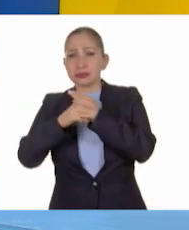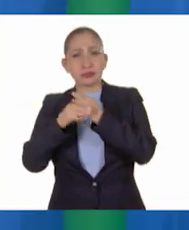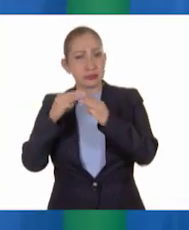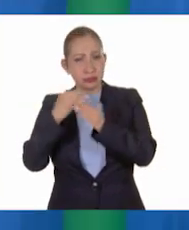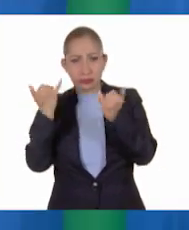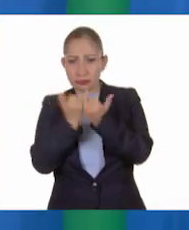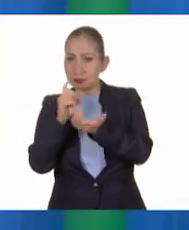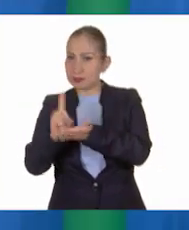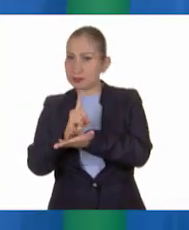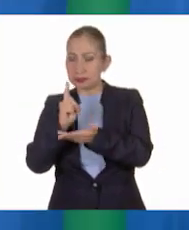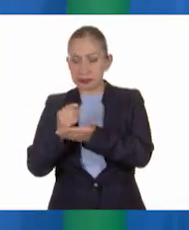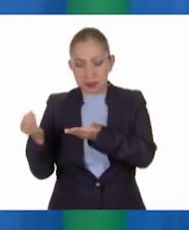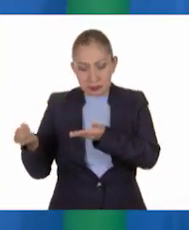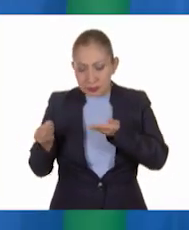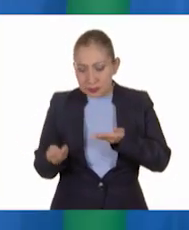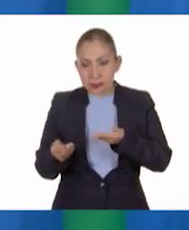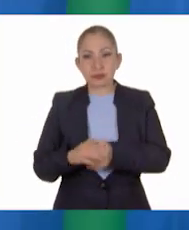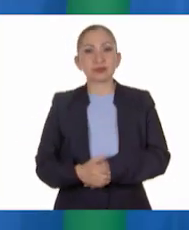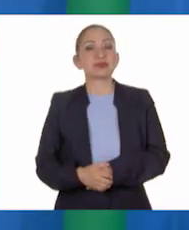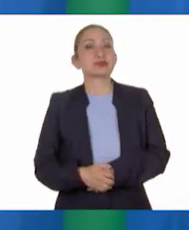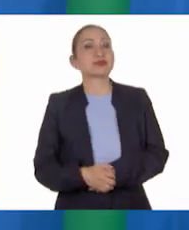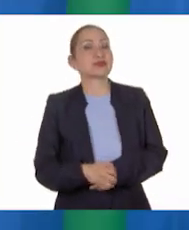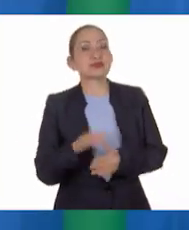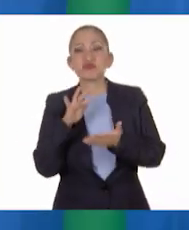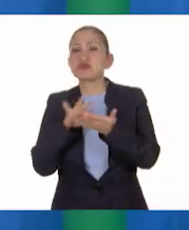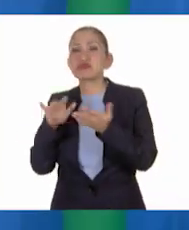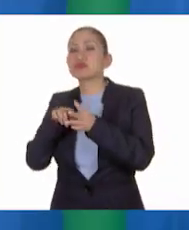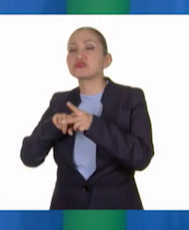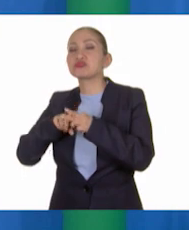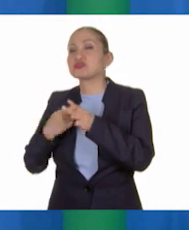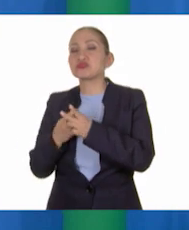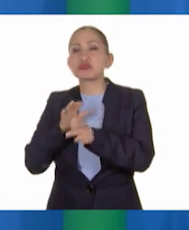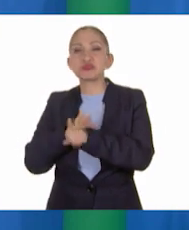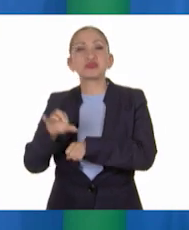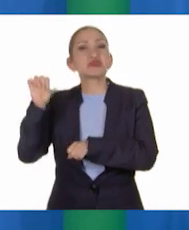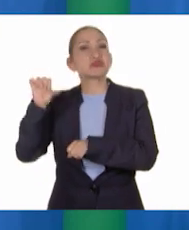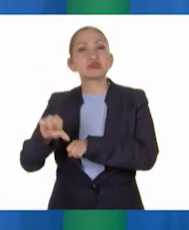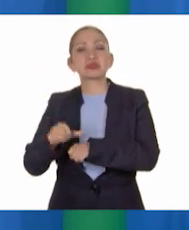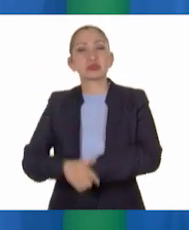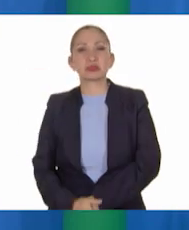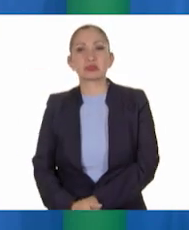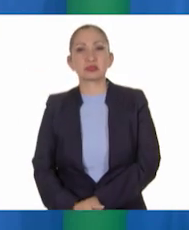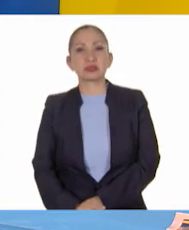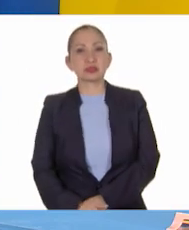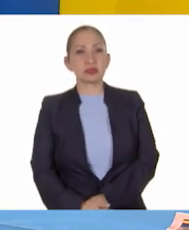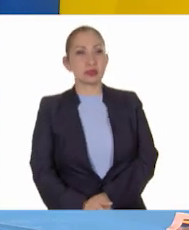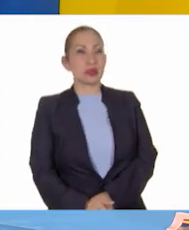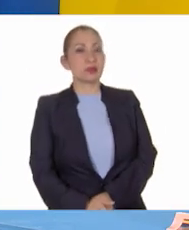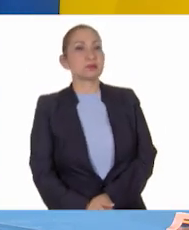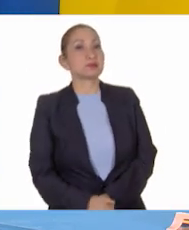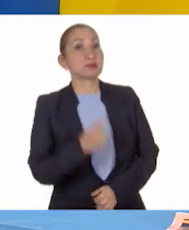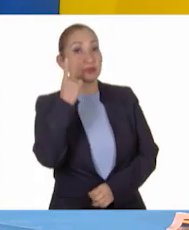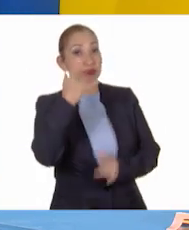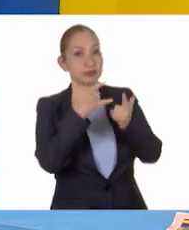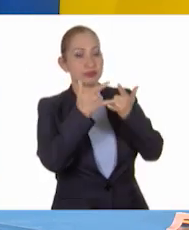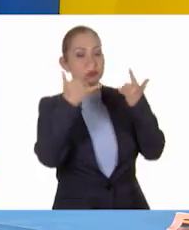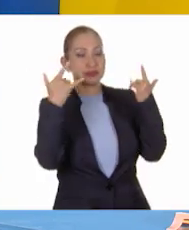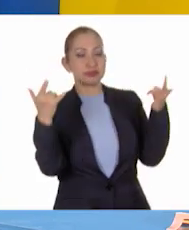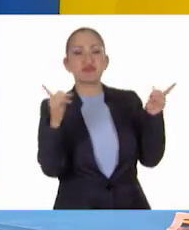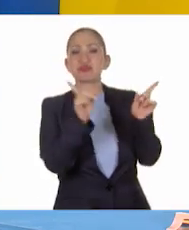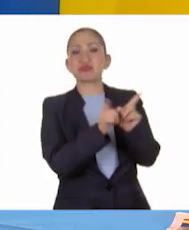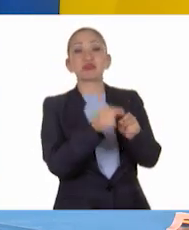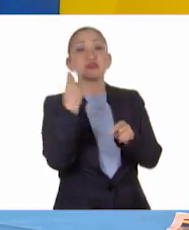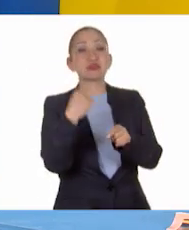asignaturas. Así es. ¿Y con la lectura de qué texto comenzaremos el trabajo el día de hoy, Gaby? Con la de un cuento